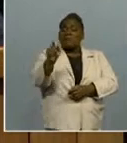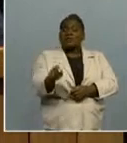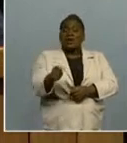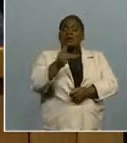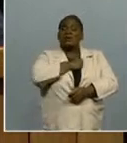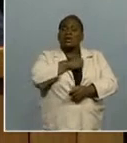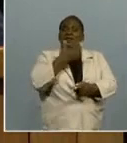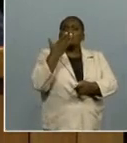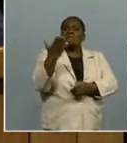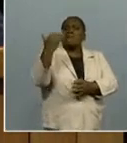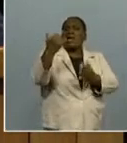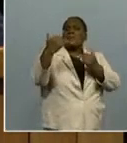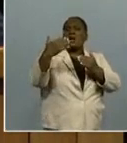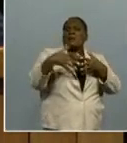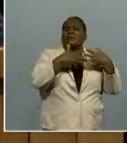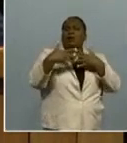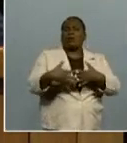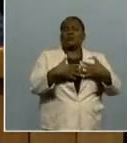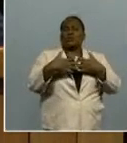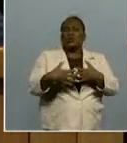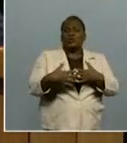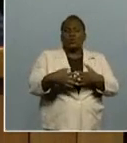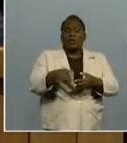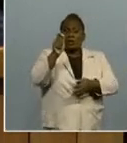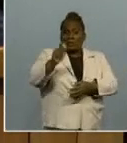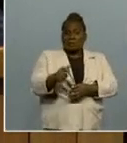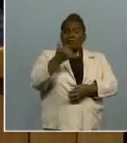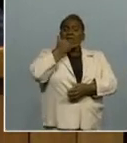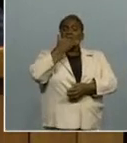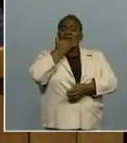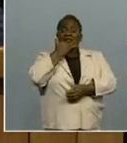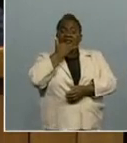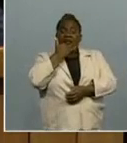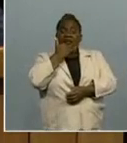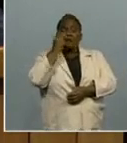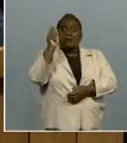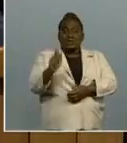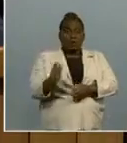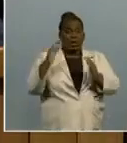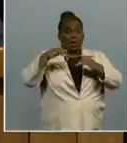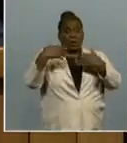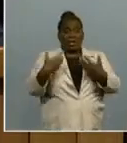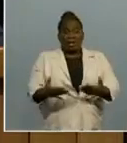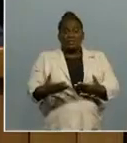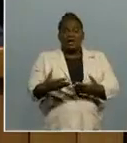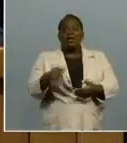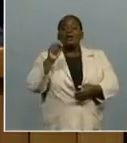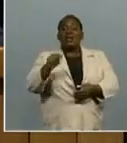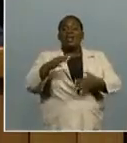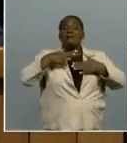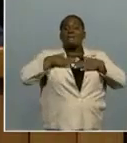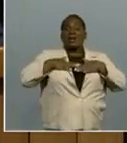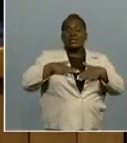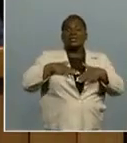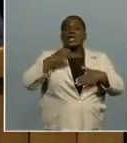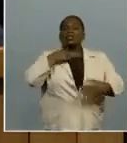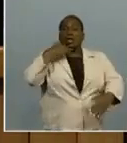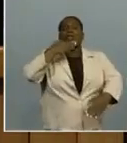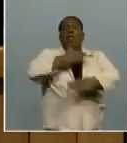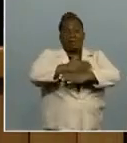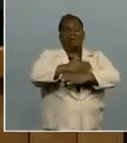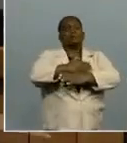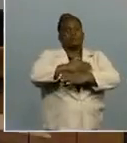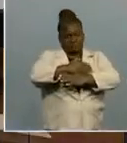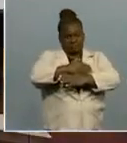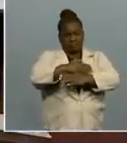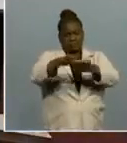a los que continuamente ofenden de palabra y de hecho a quienes no descansan que la paciencia de este pueblo tiene límites